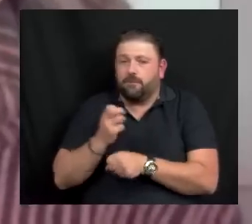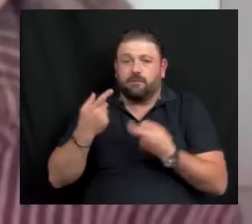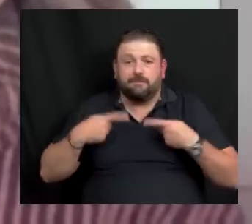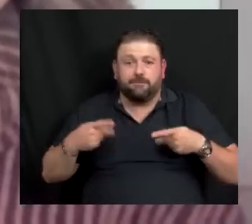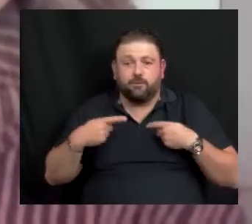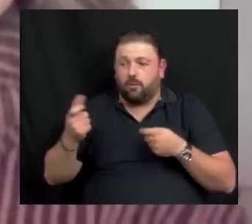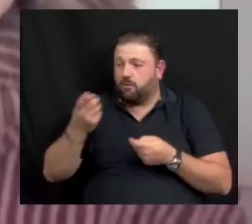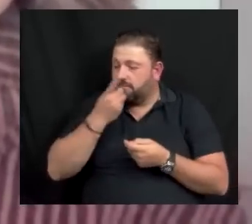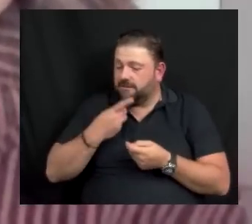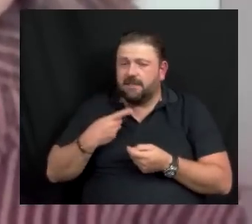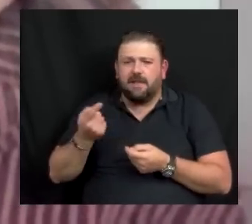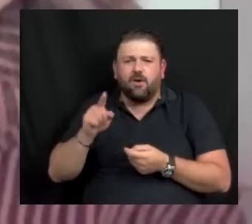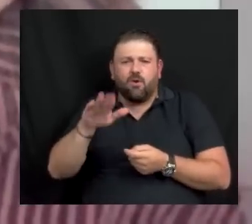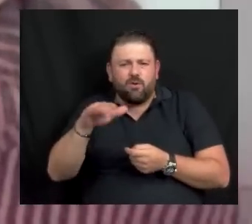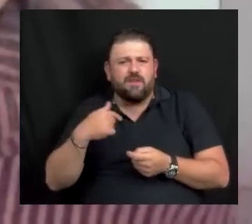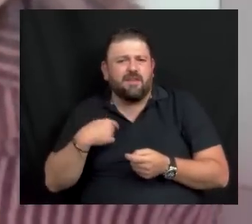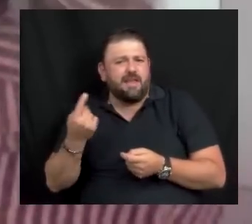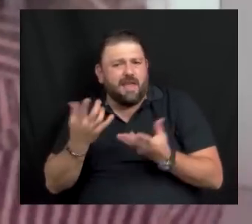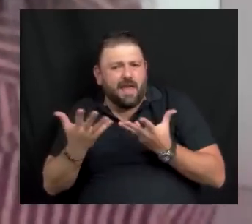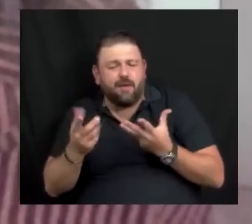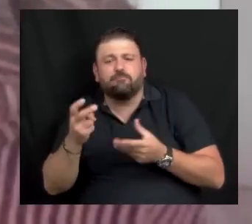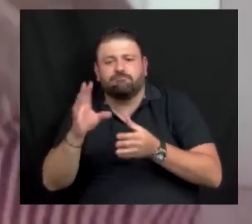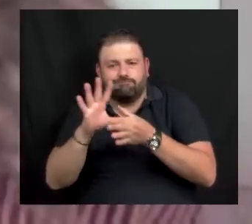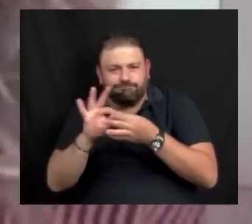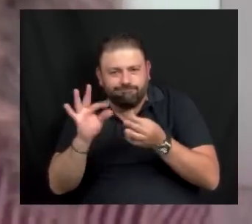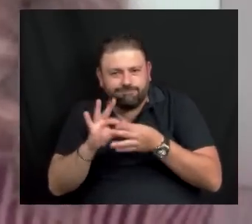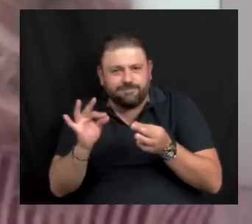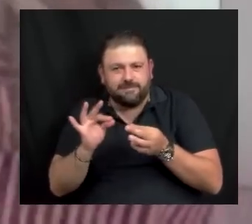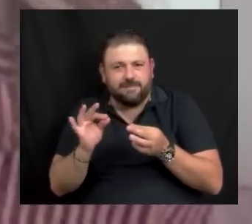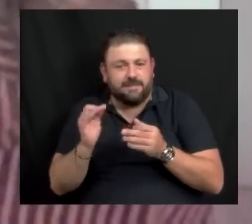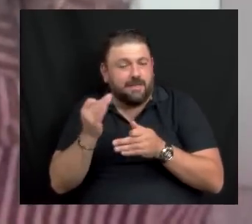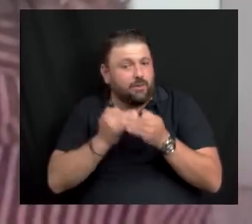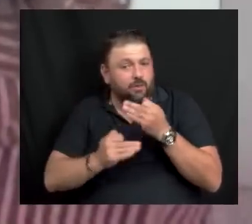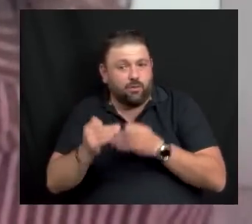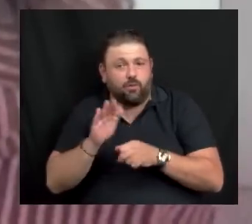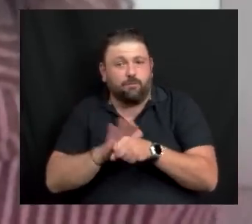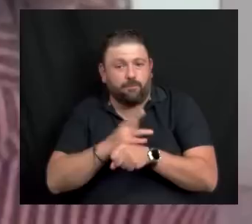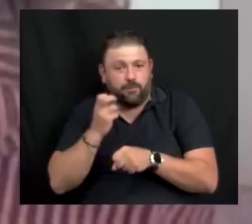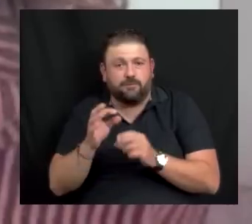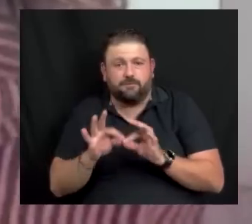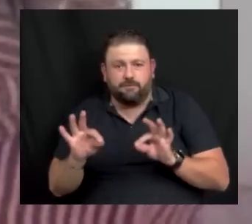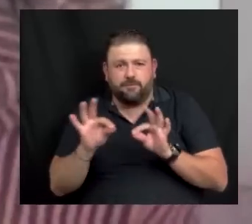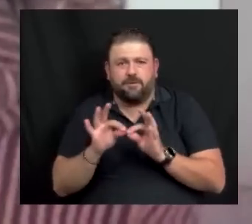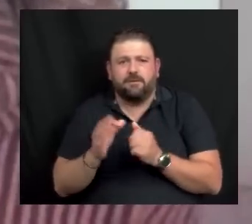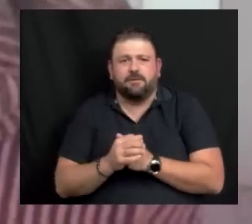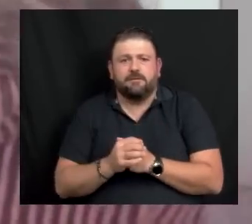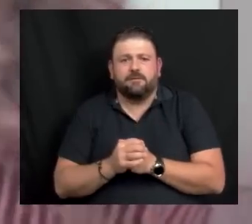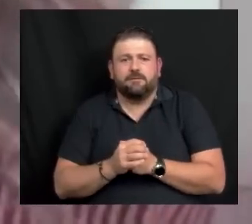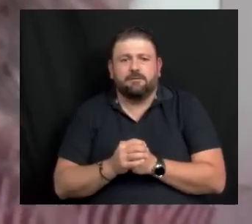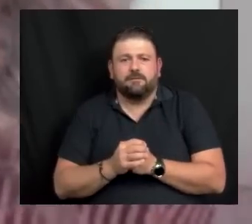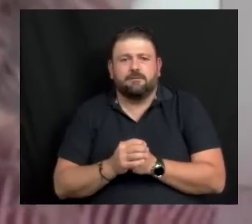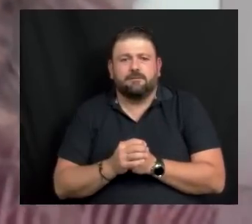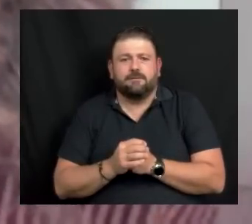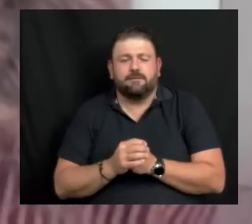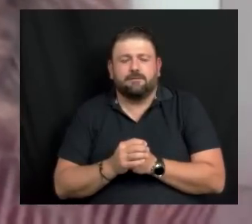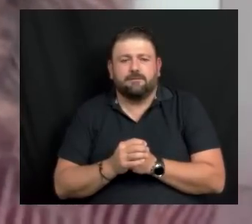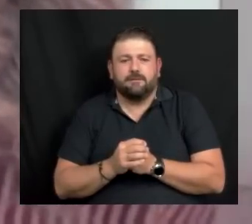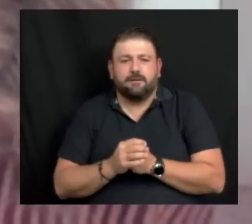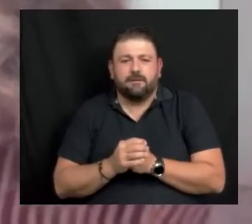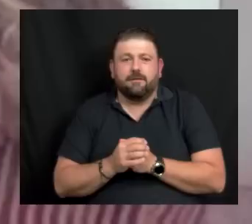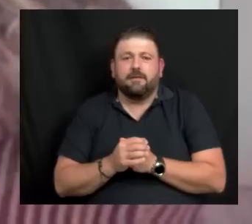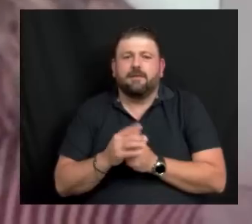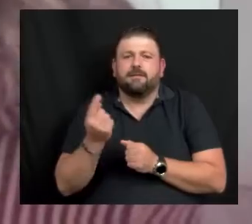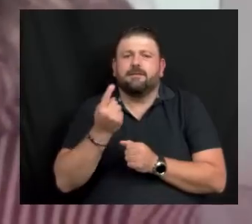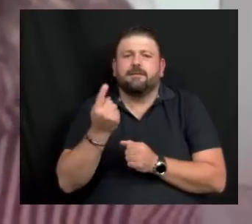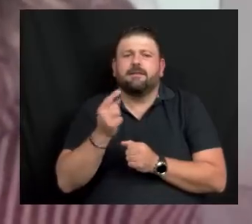y lo voy a hacer. Entonces ya es importante crear esa parte. Y luego llega y le dices, o le decimos, ¿qué